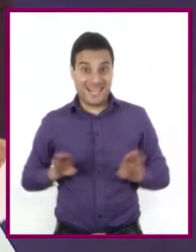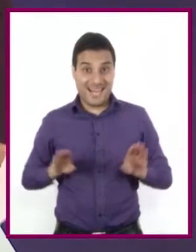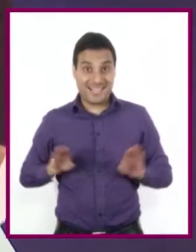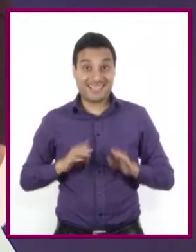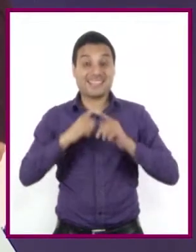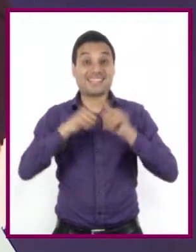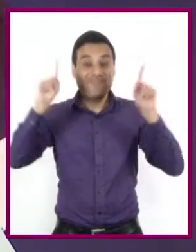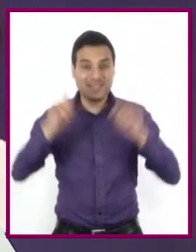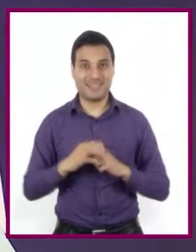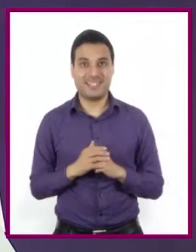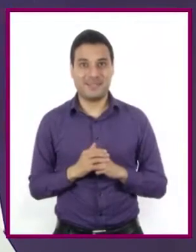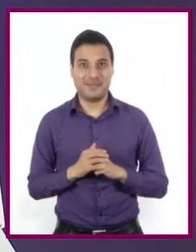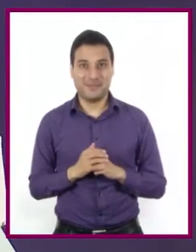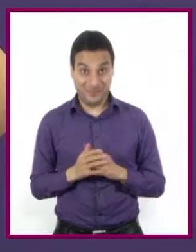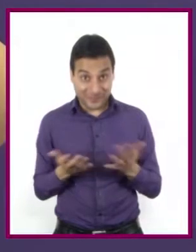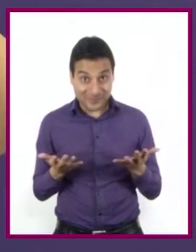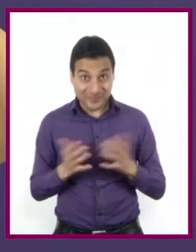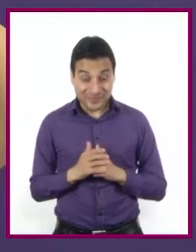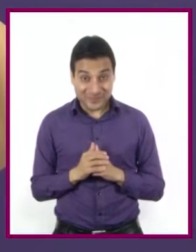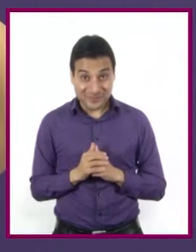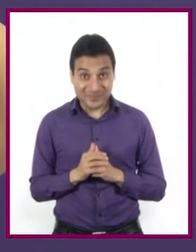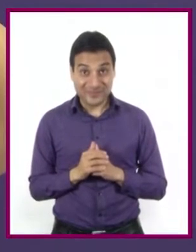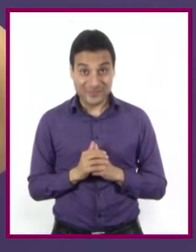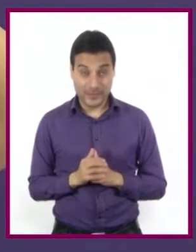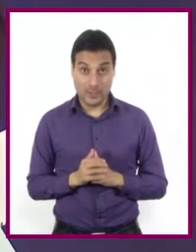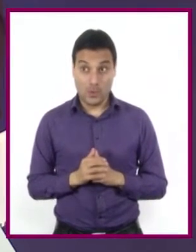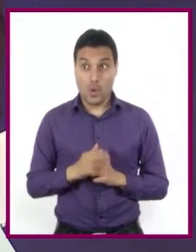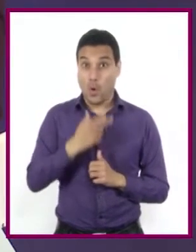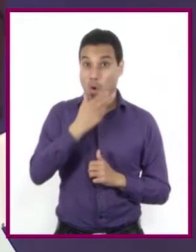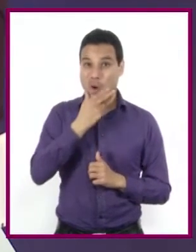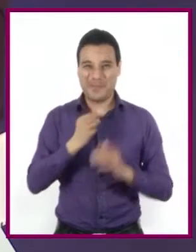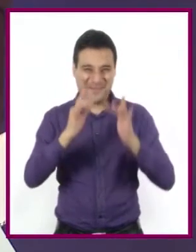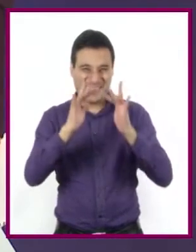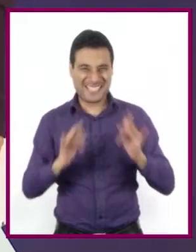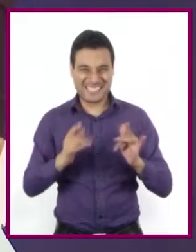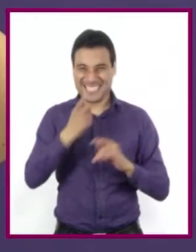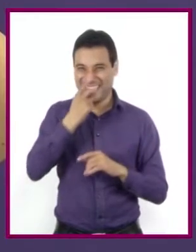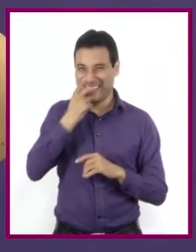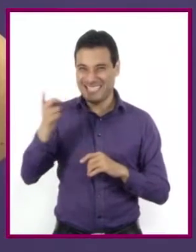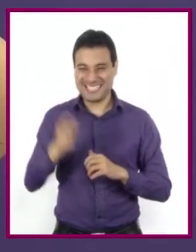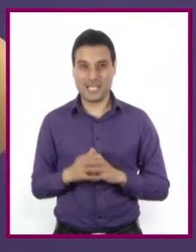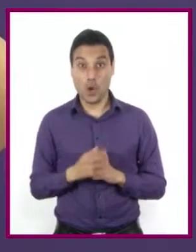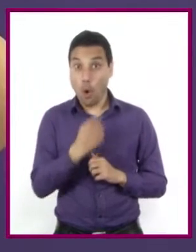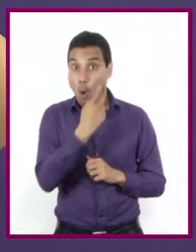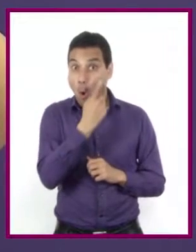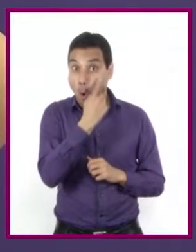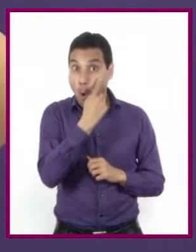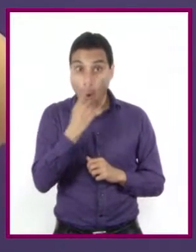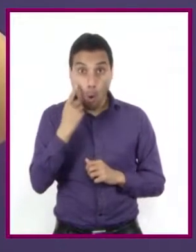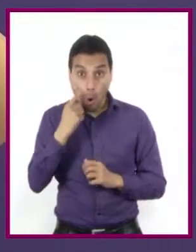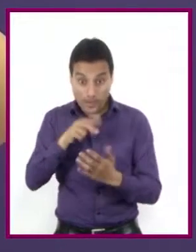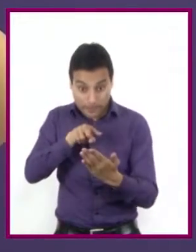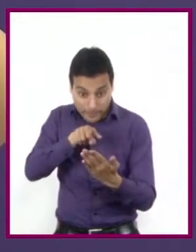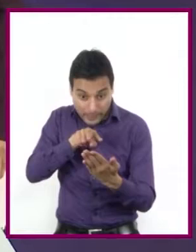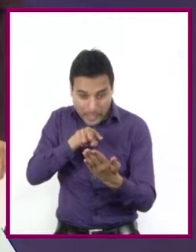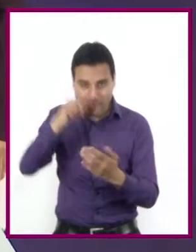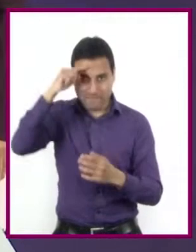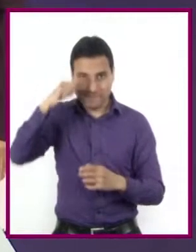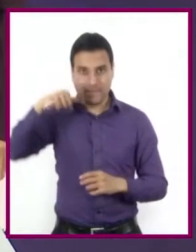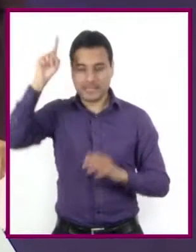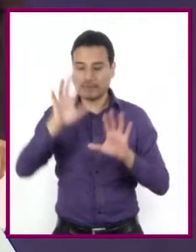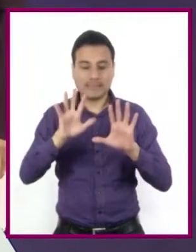manera cortamos el vínculo que, según señala el filósofo Ponty, tiene nuestro ojo con lo que conocemos y nos rodea.